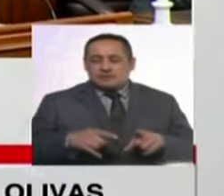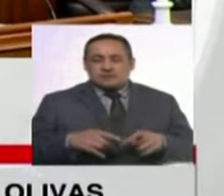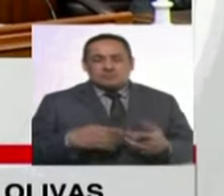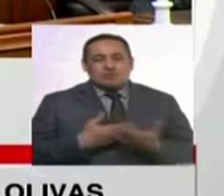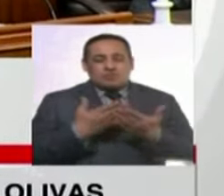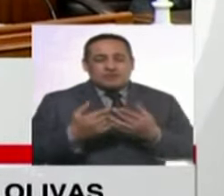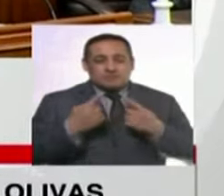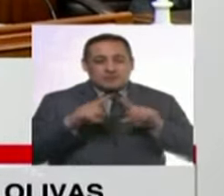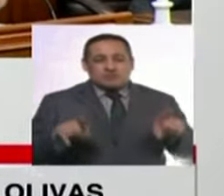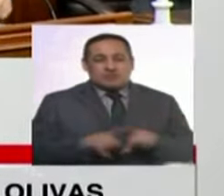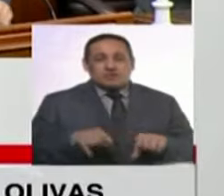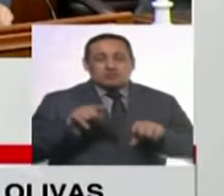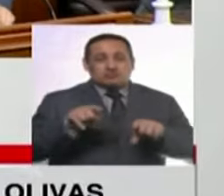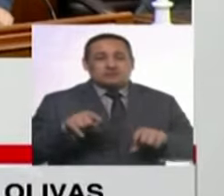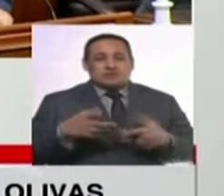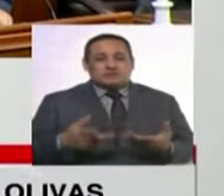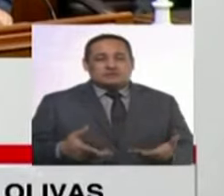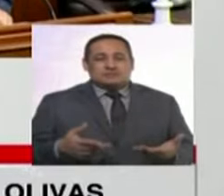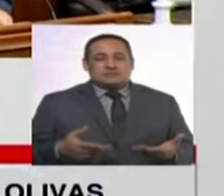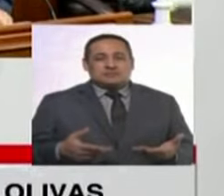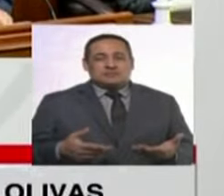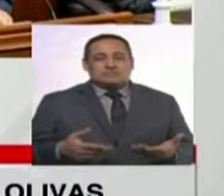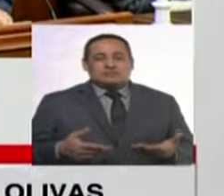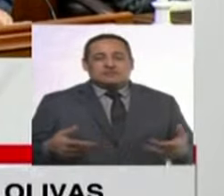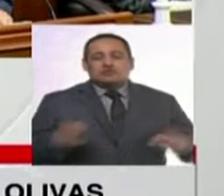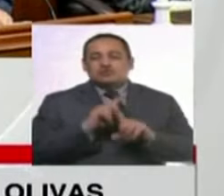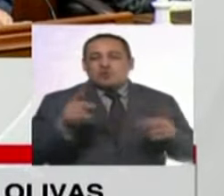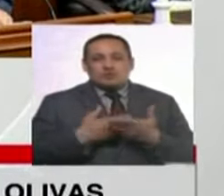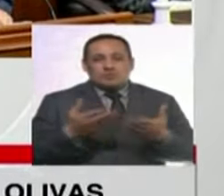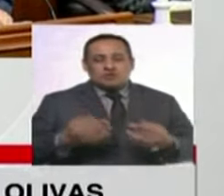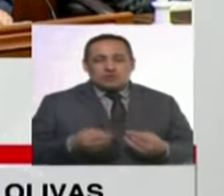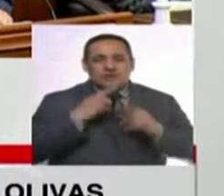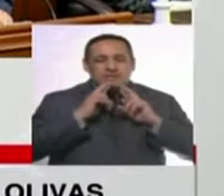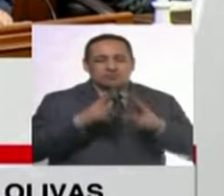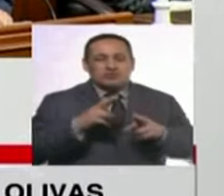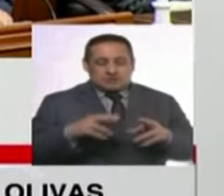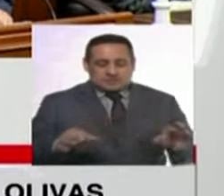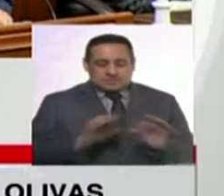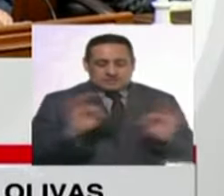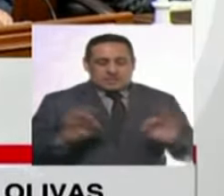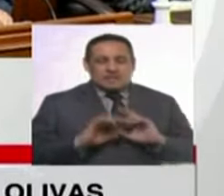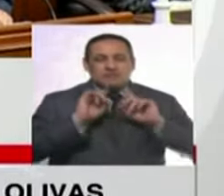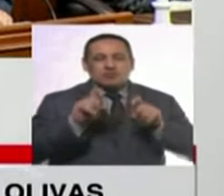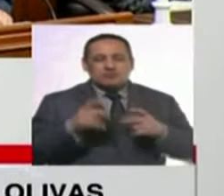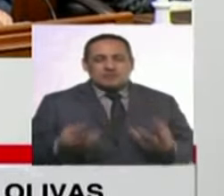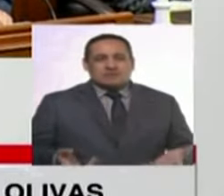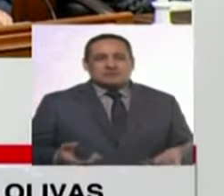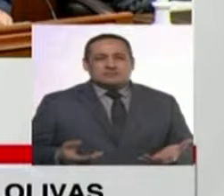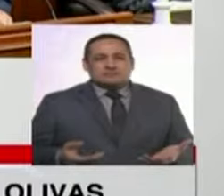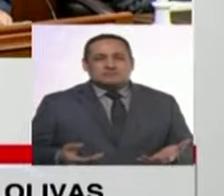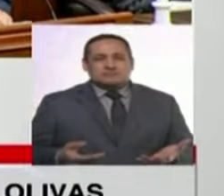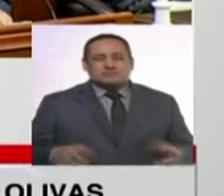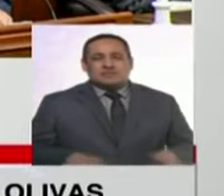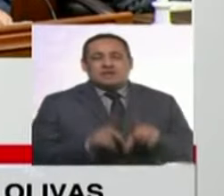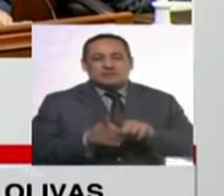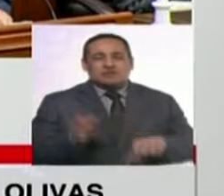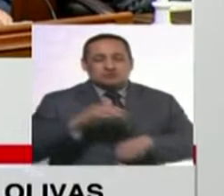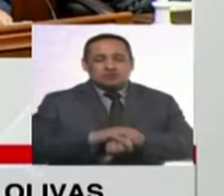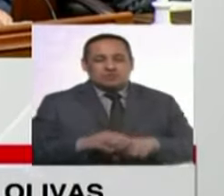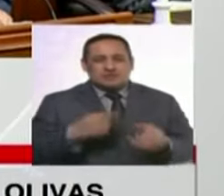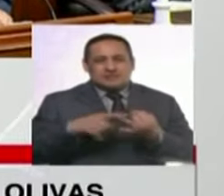sin embargo usted no ha sabido contestar el pliego interpelatorio sobre